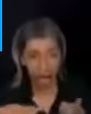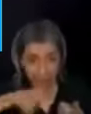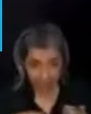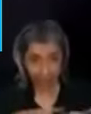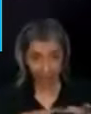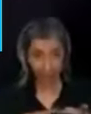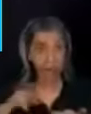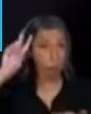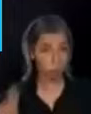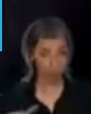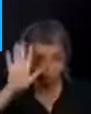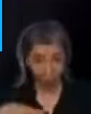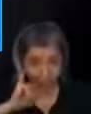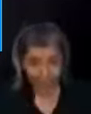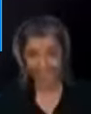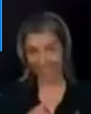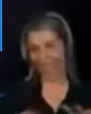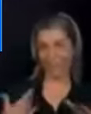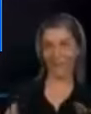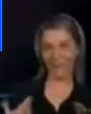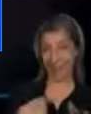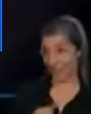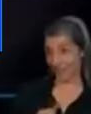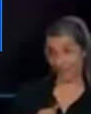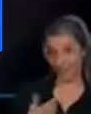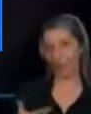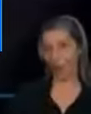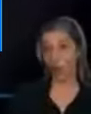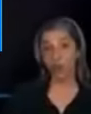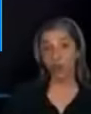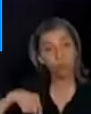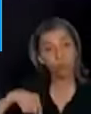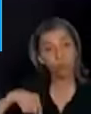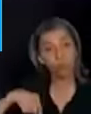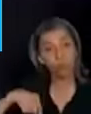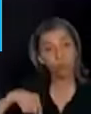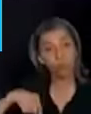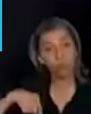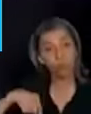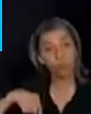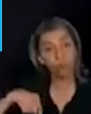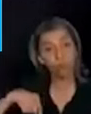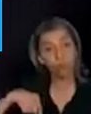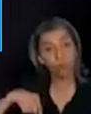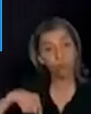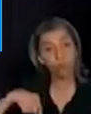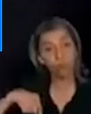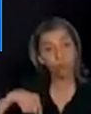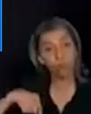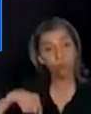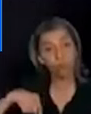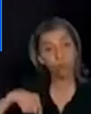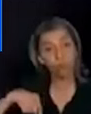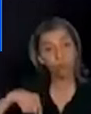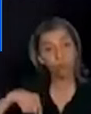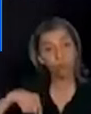que está legalmente instituido el tema del debate presidencial. Digo, en